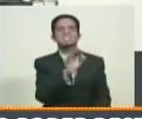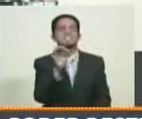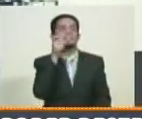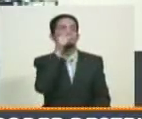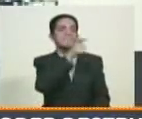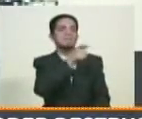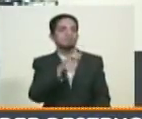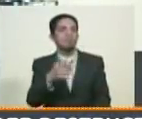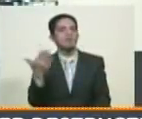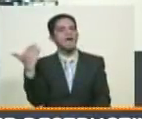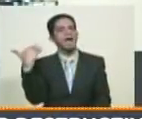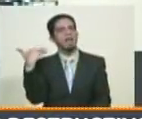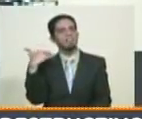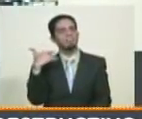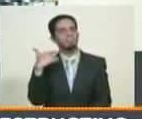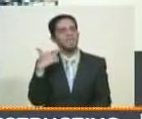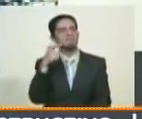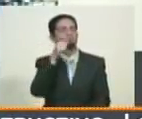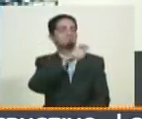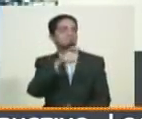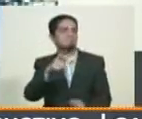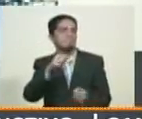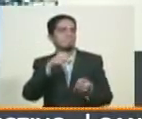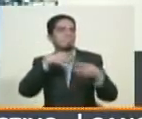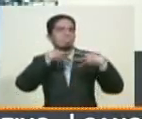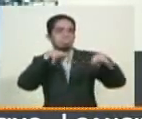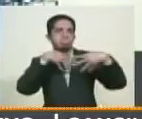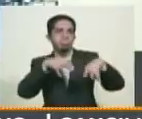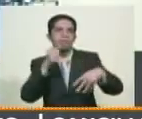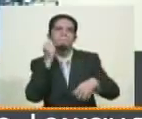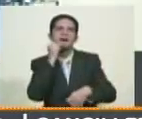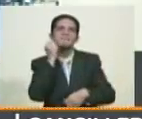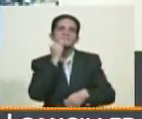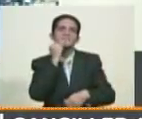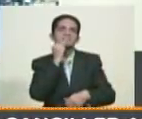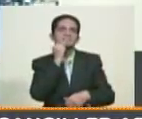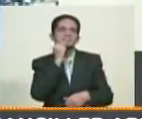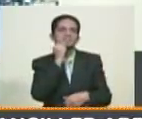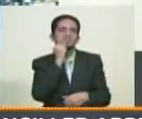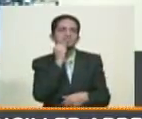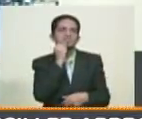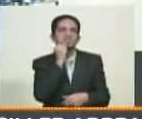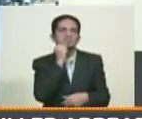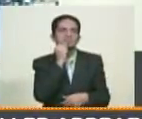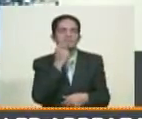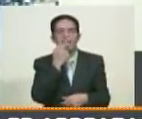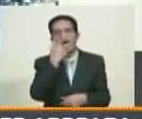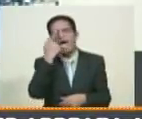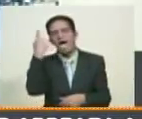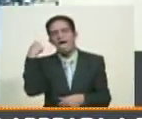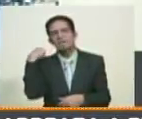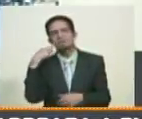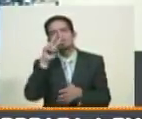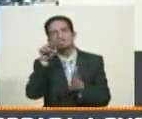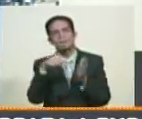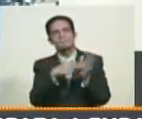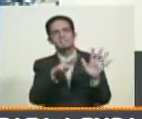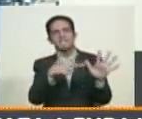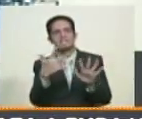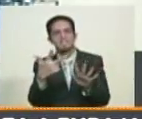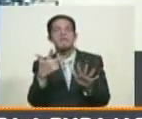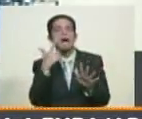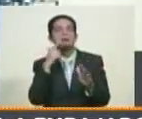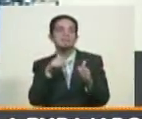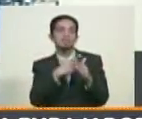vinculados a actos violentos o de manifestaciones en los años pasados, se les